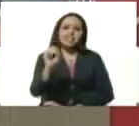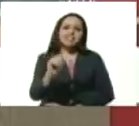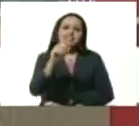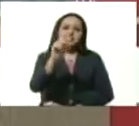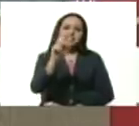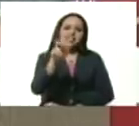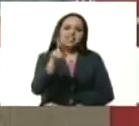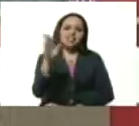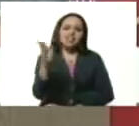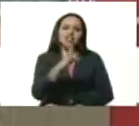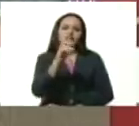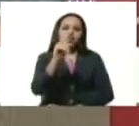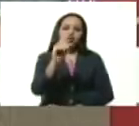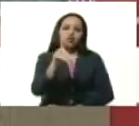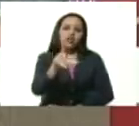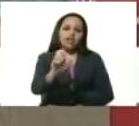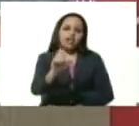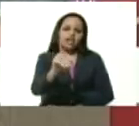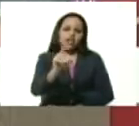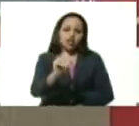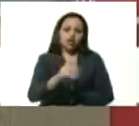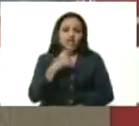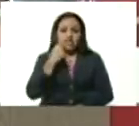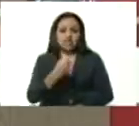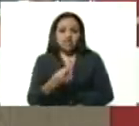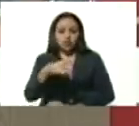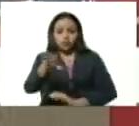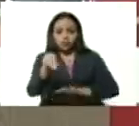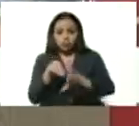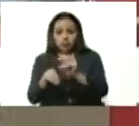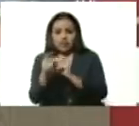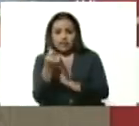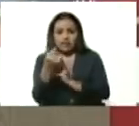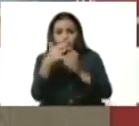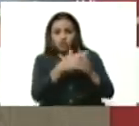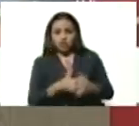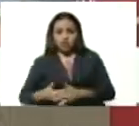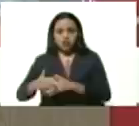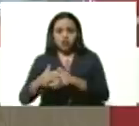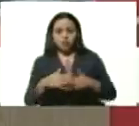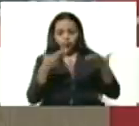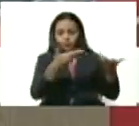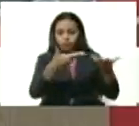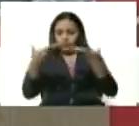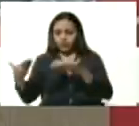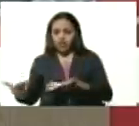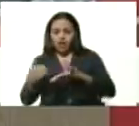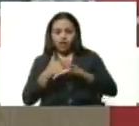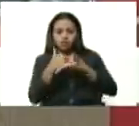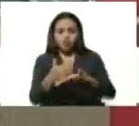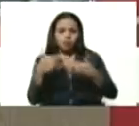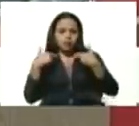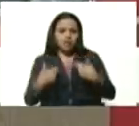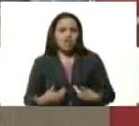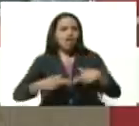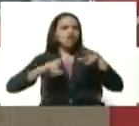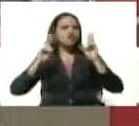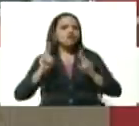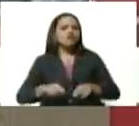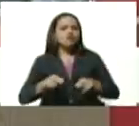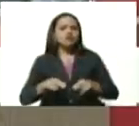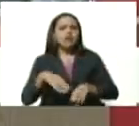de que le cobró un dinero a unas personas venezolanas en Estados Unidos para traer una supuesta ayuda humanitaria y esa ayuda humanitaria se